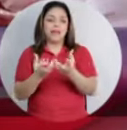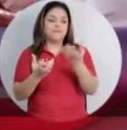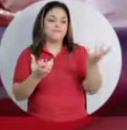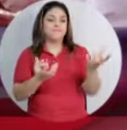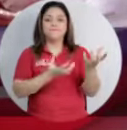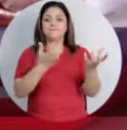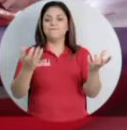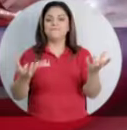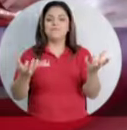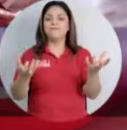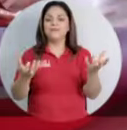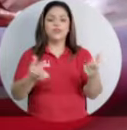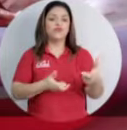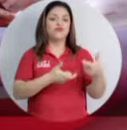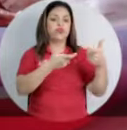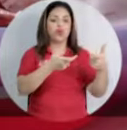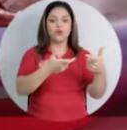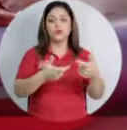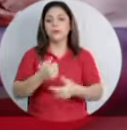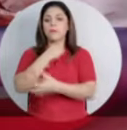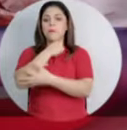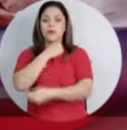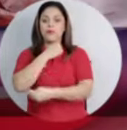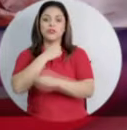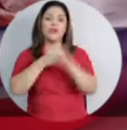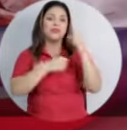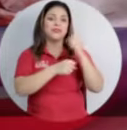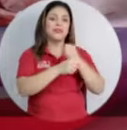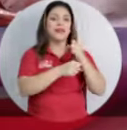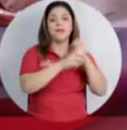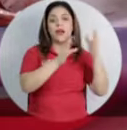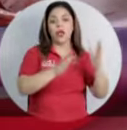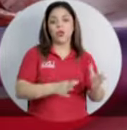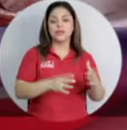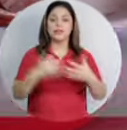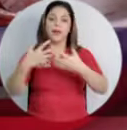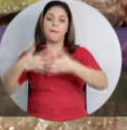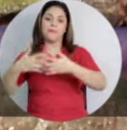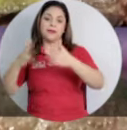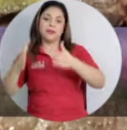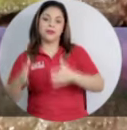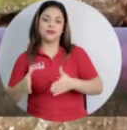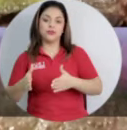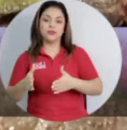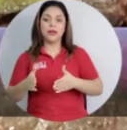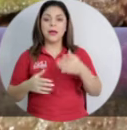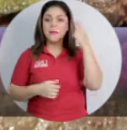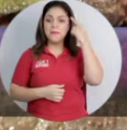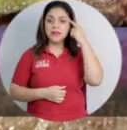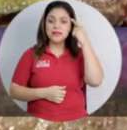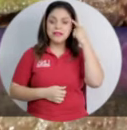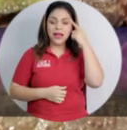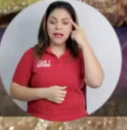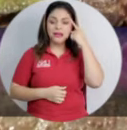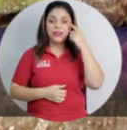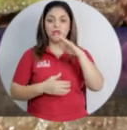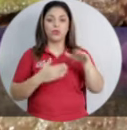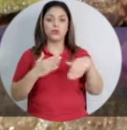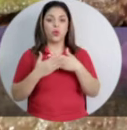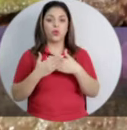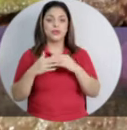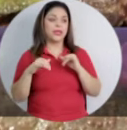la discusión de clase entre ricos y pobres, o los trabajadores y los empresarios. Entonces, a través del crédito barato, nos hicieron pensar que todos